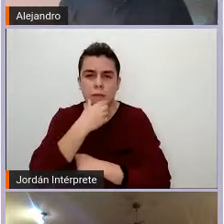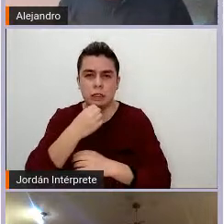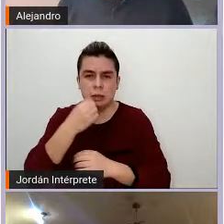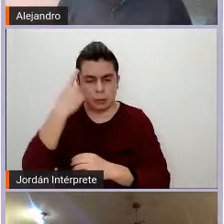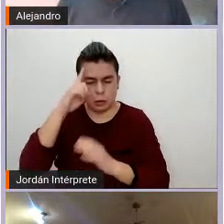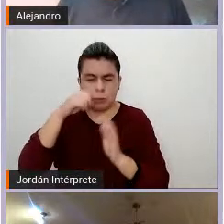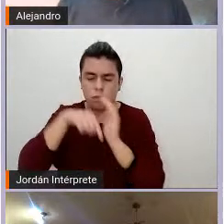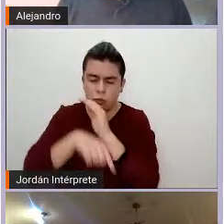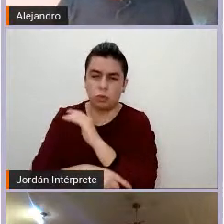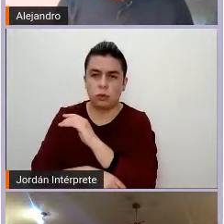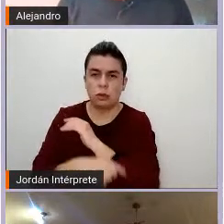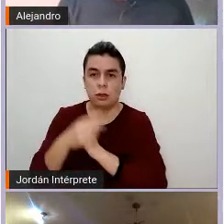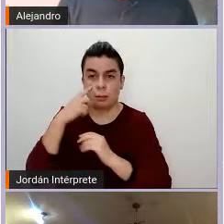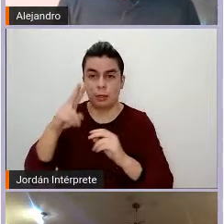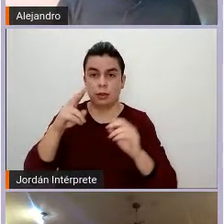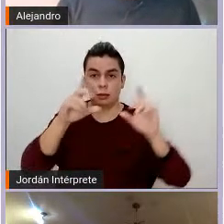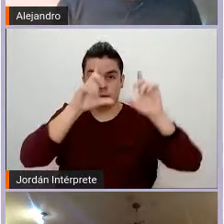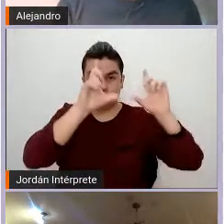presentación.